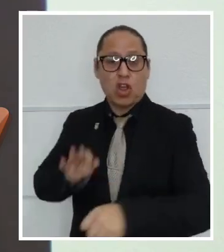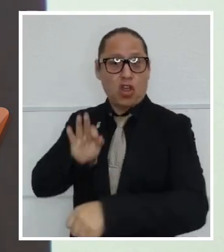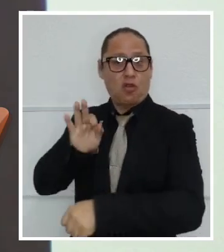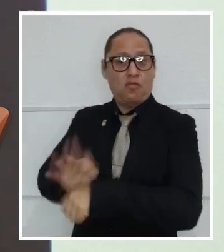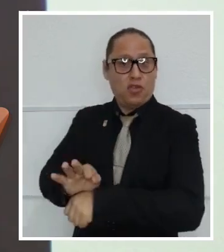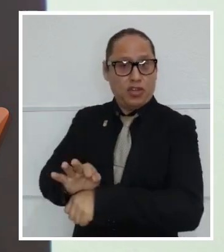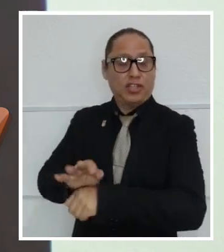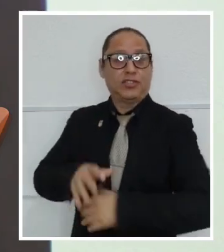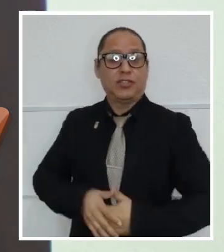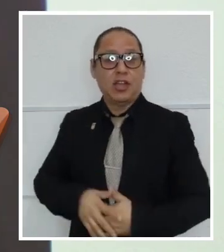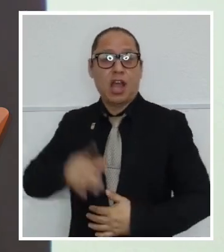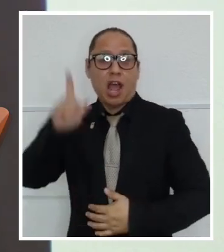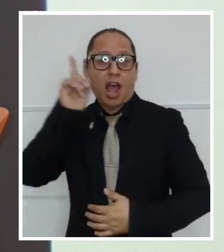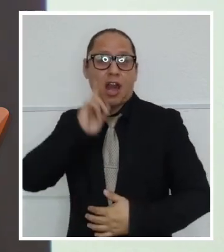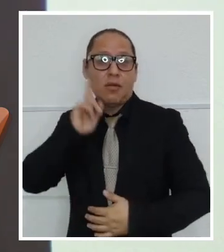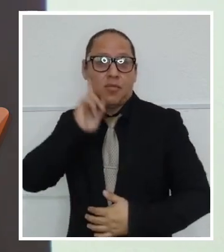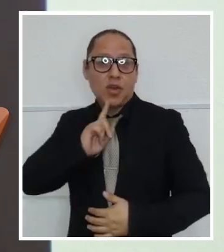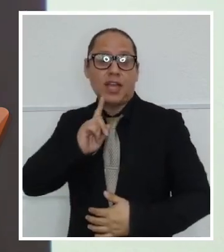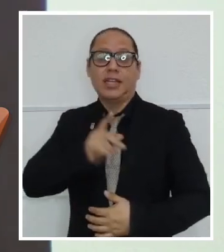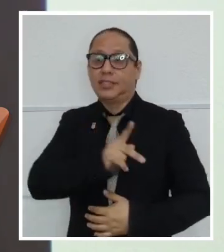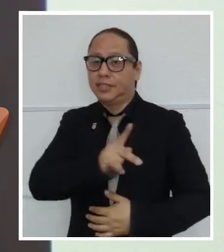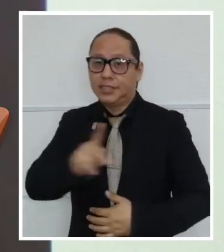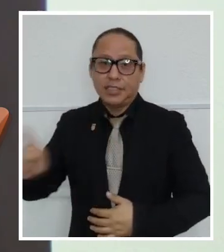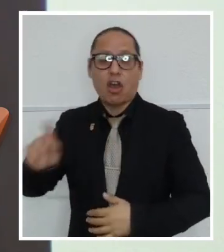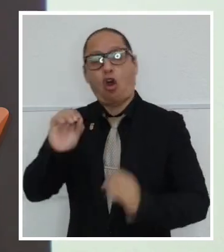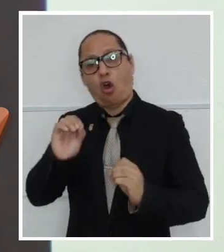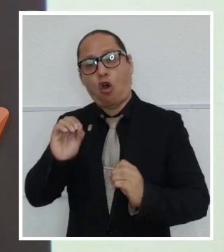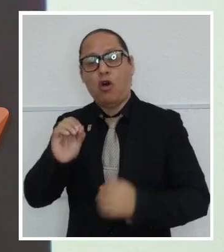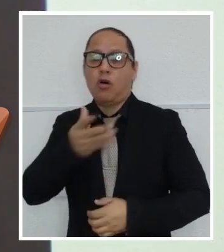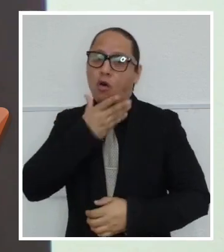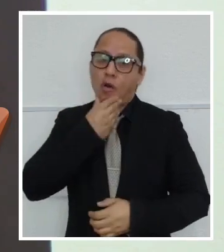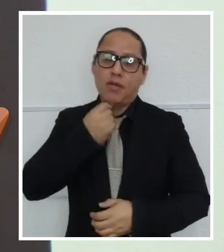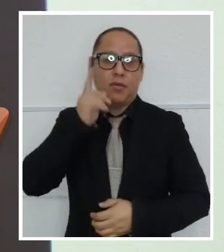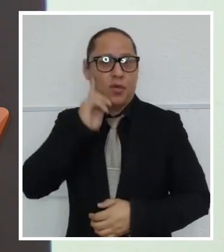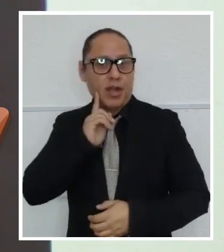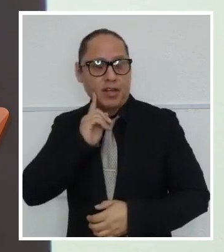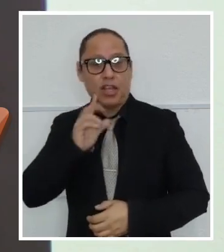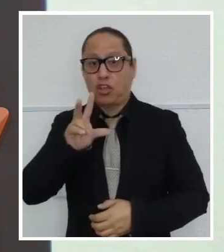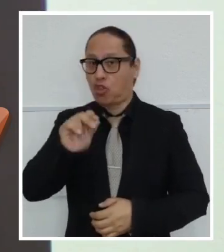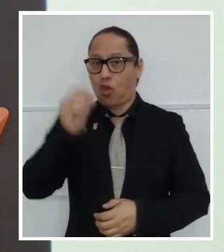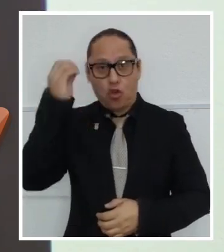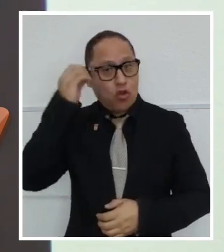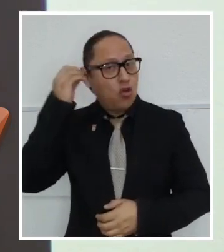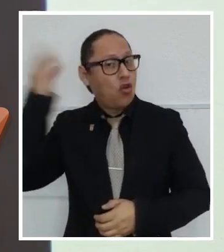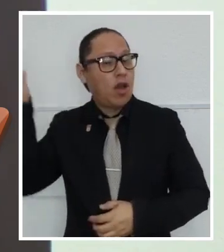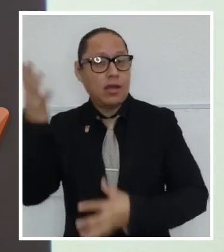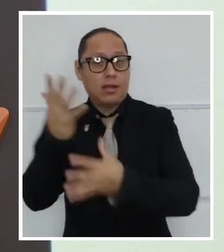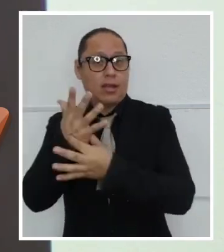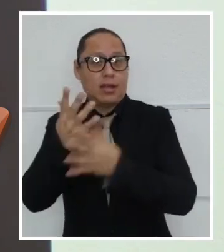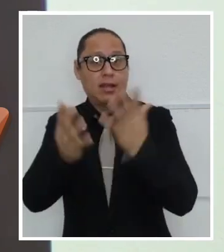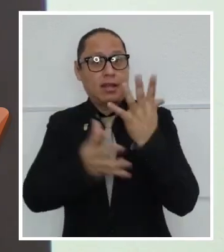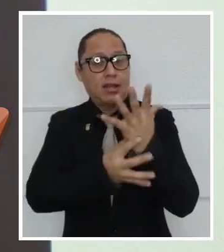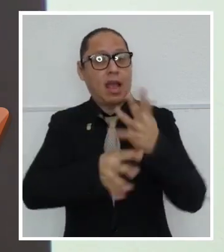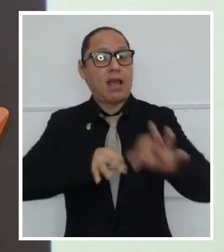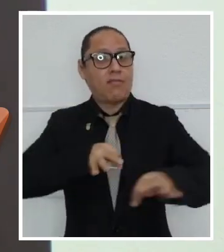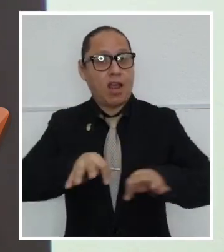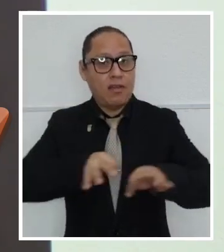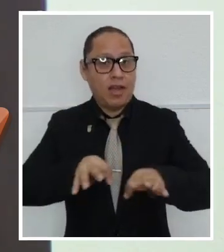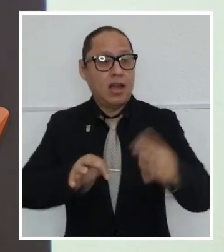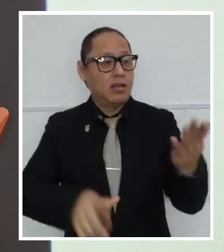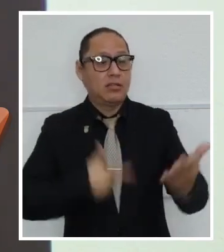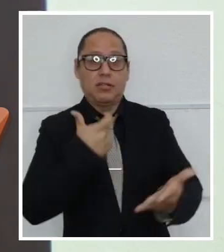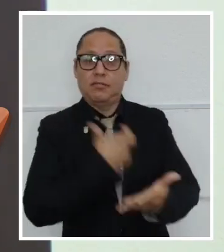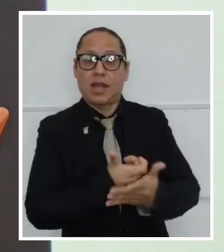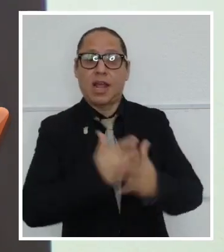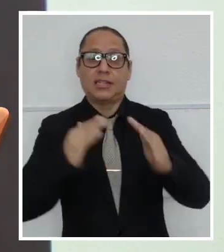protección a las y los trabajadores no olvidemos que son las manos que trabajan las que sostienen a